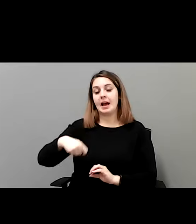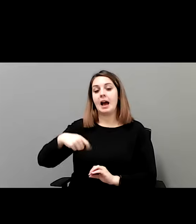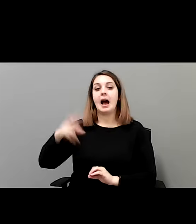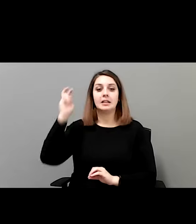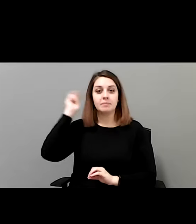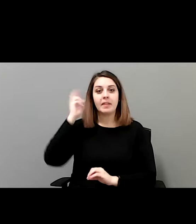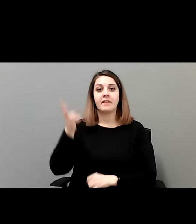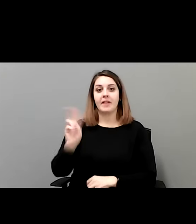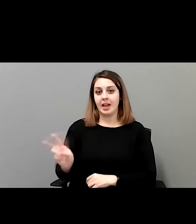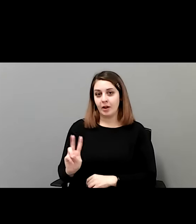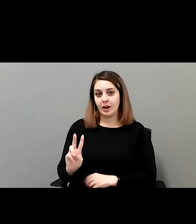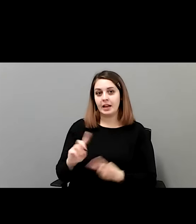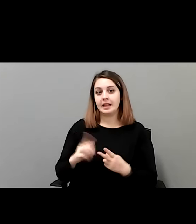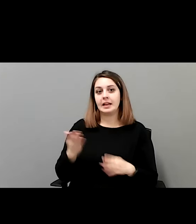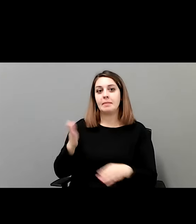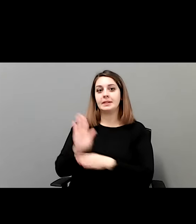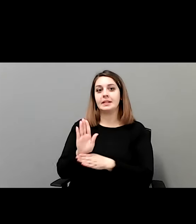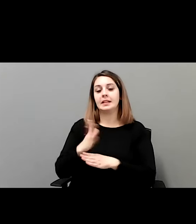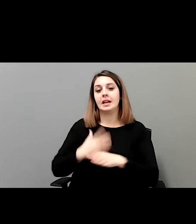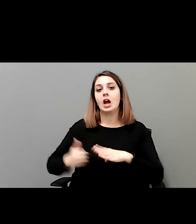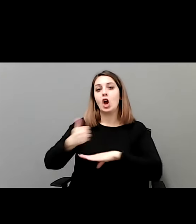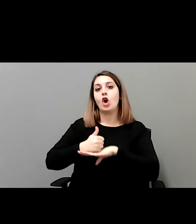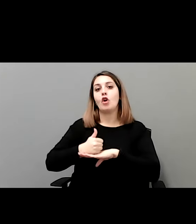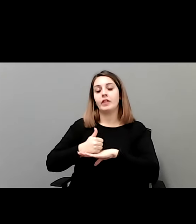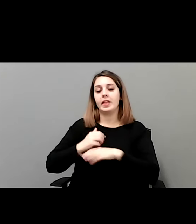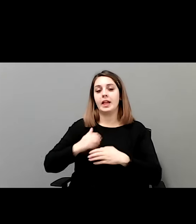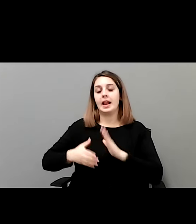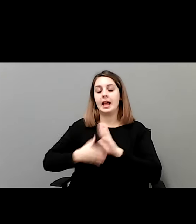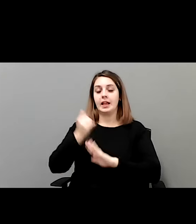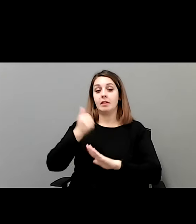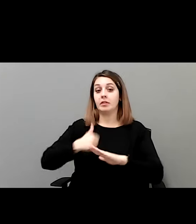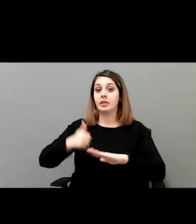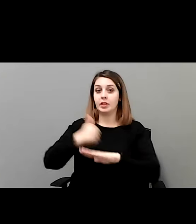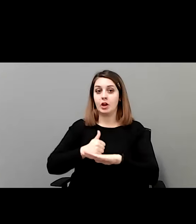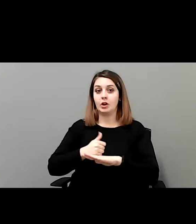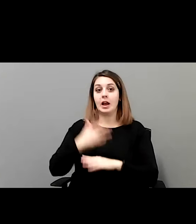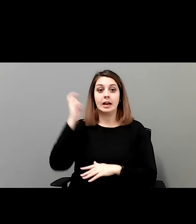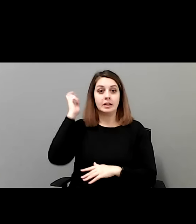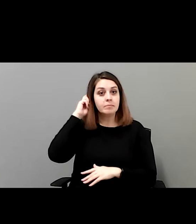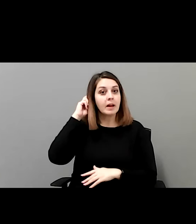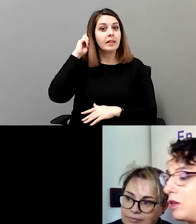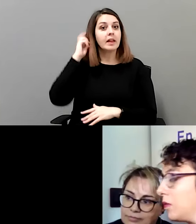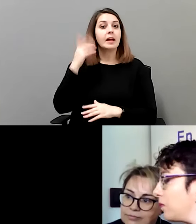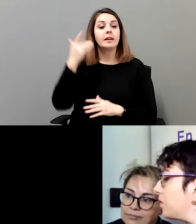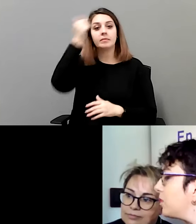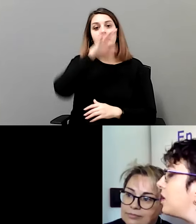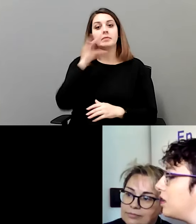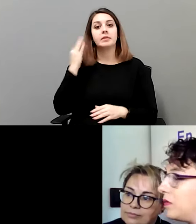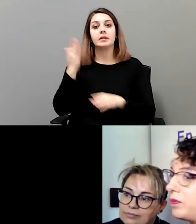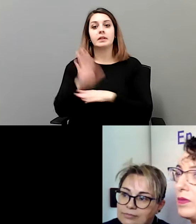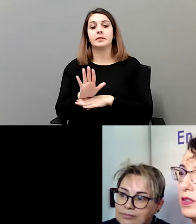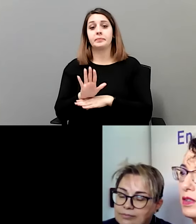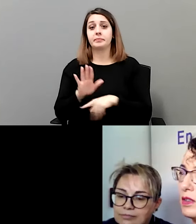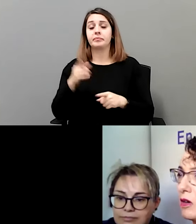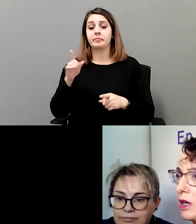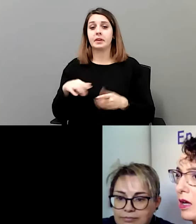Valladolid, representante de Confederación ASPACE en la Comisión de Género de CERMI Estatal y en el Consejo de